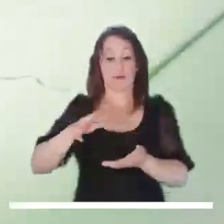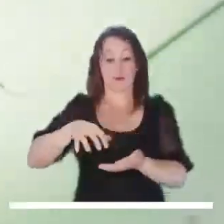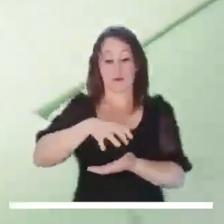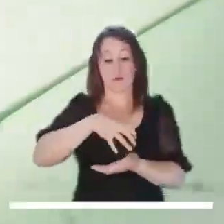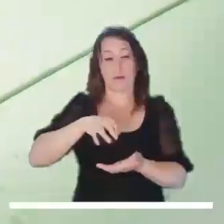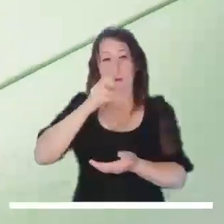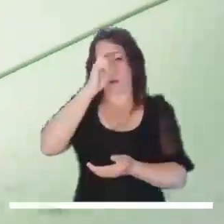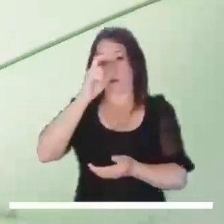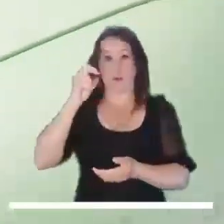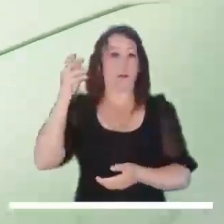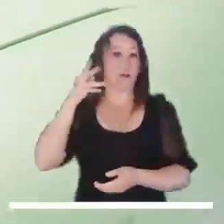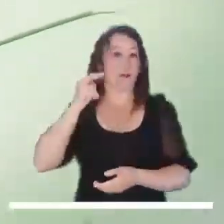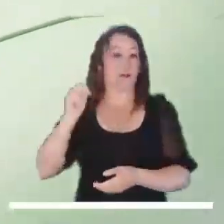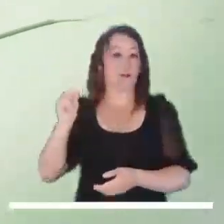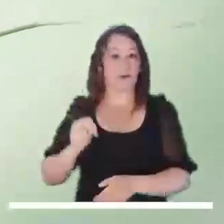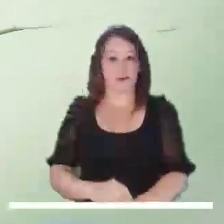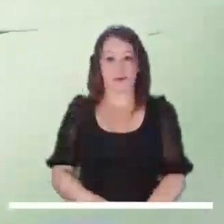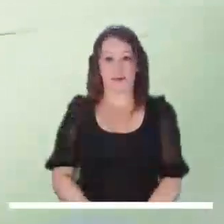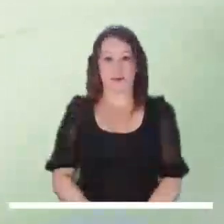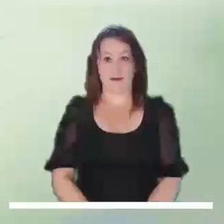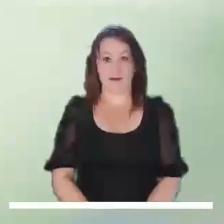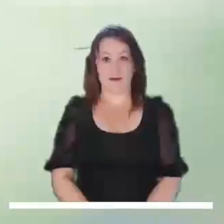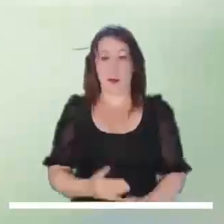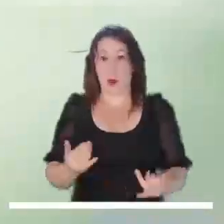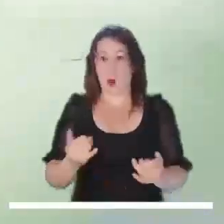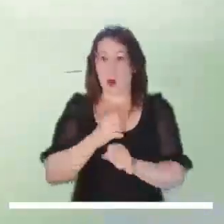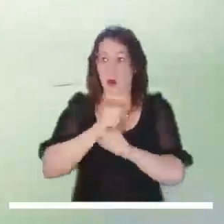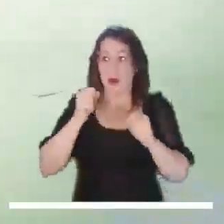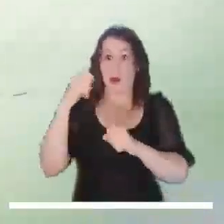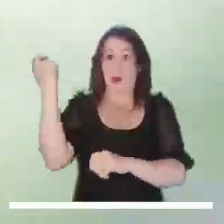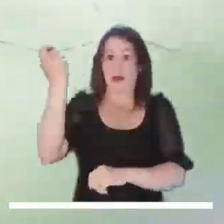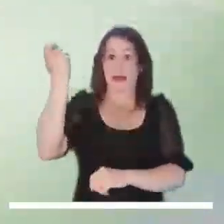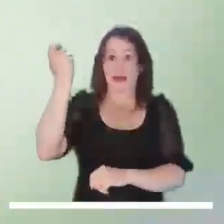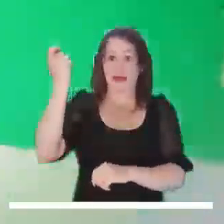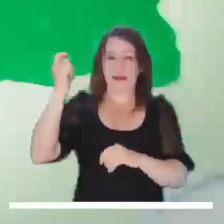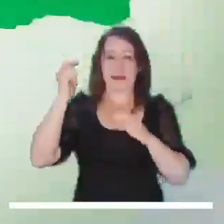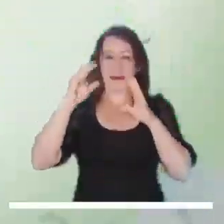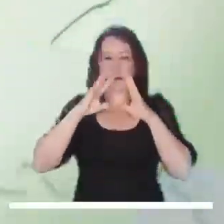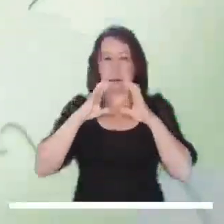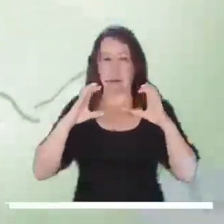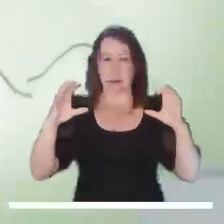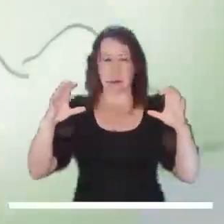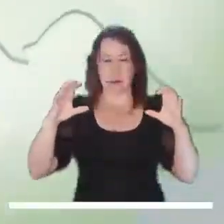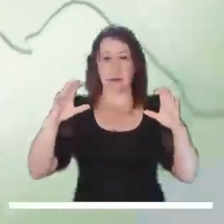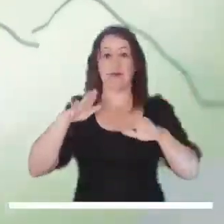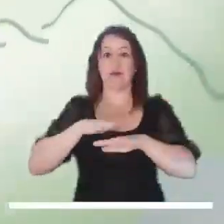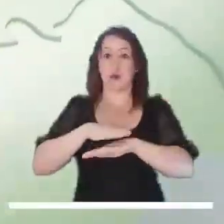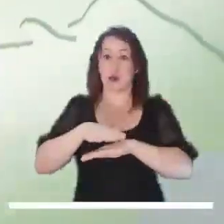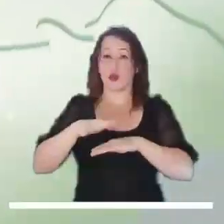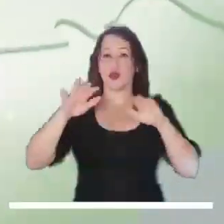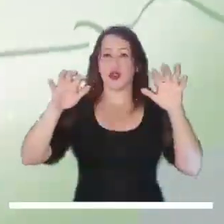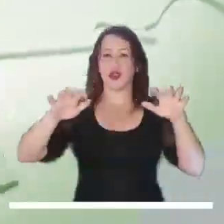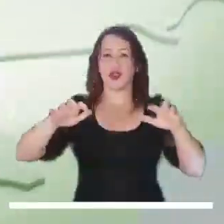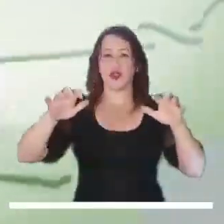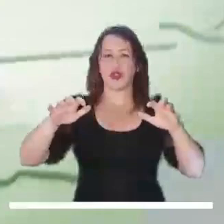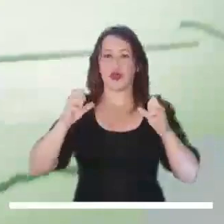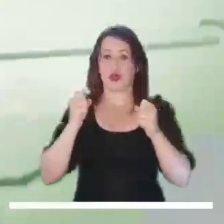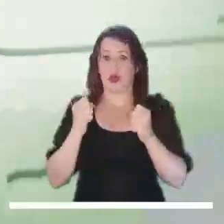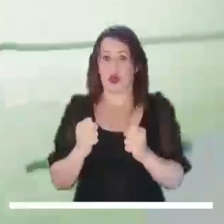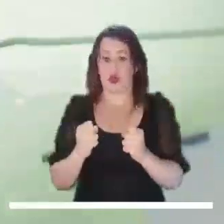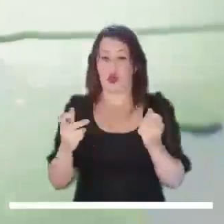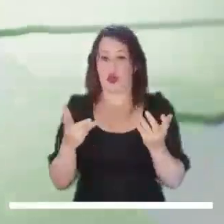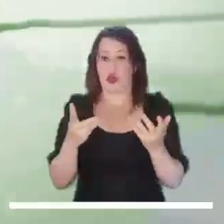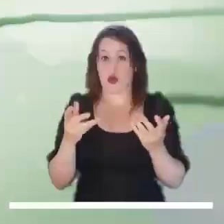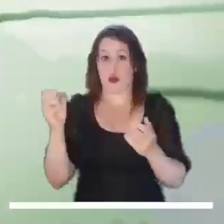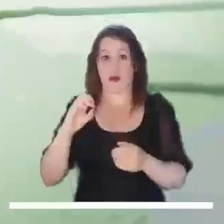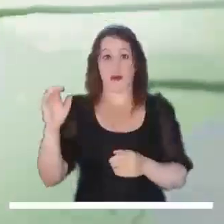oriente de Antioquia y de Cundinamarca y en los límites entre Santander y norte de Santander. La mañana llanera estaría nublada,